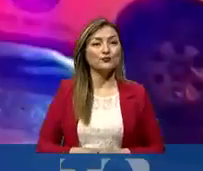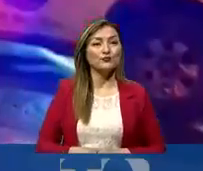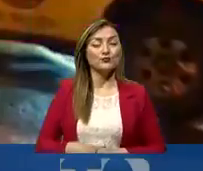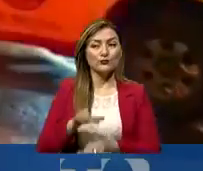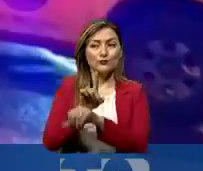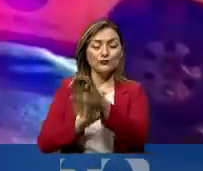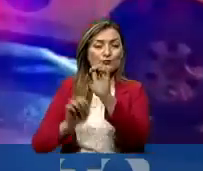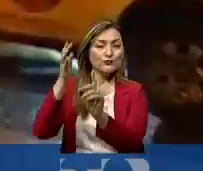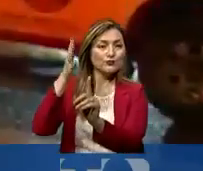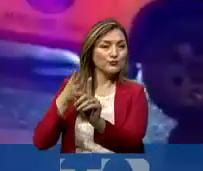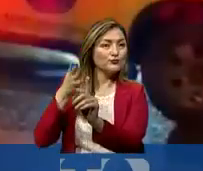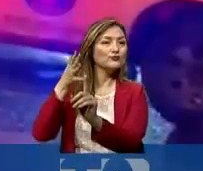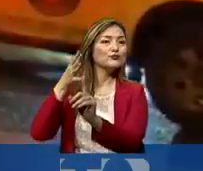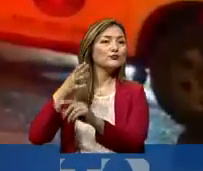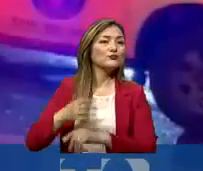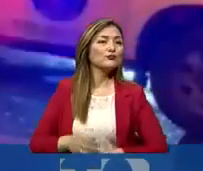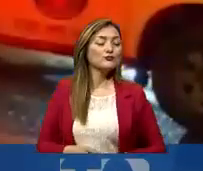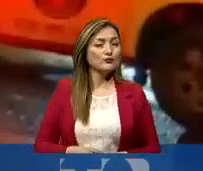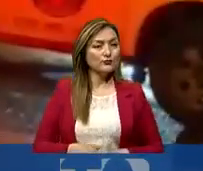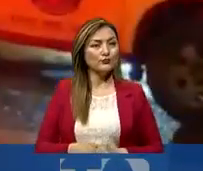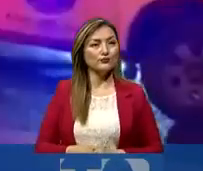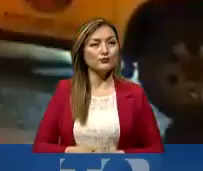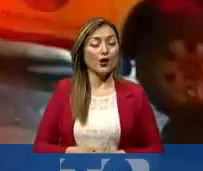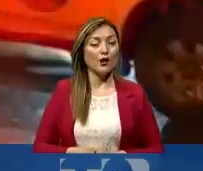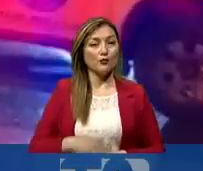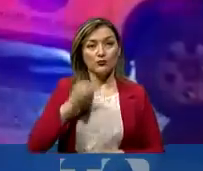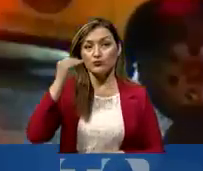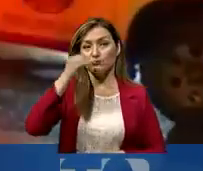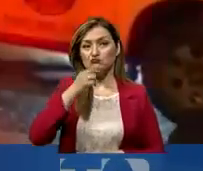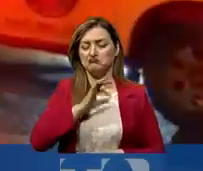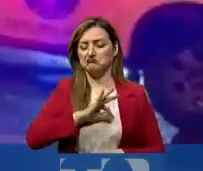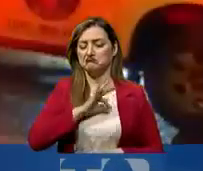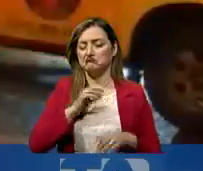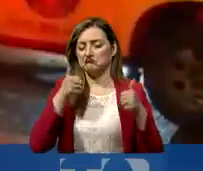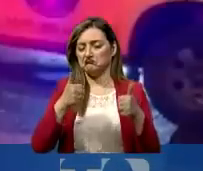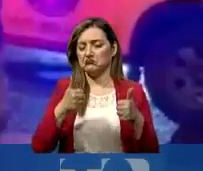valoración respectiva. Consciente, estable. Y